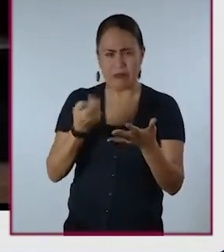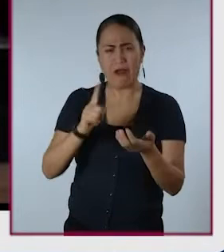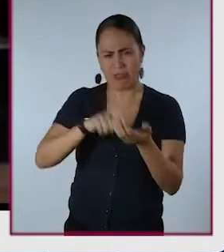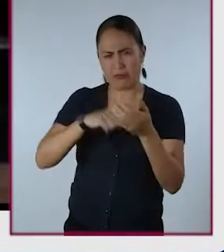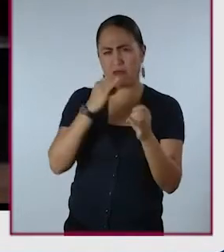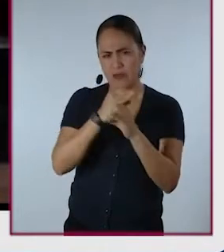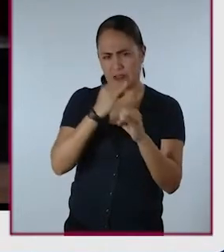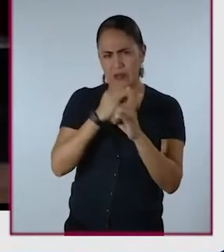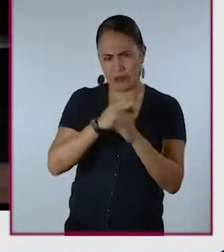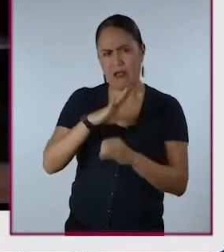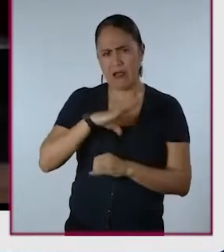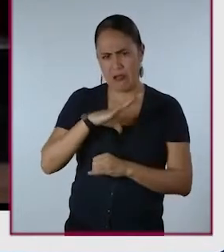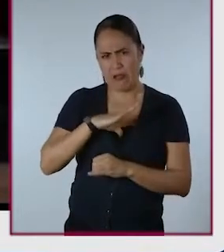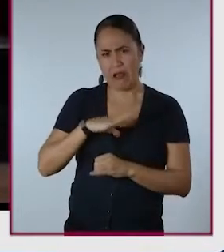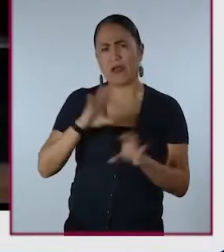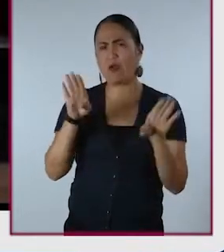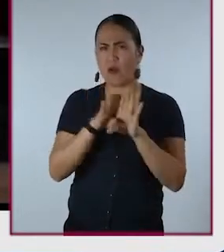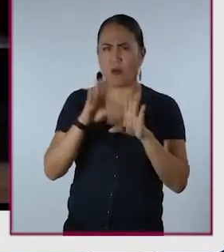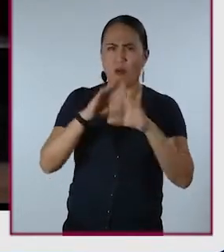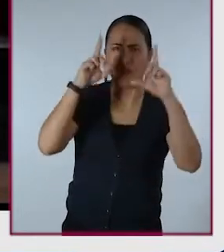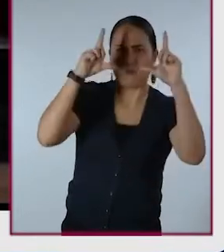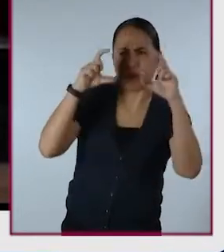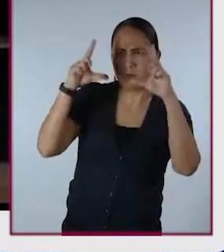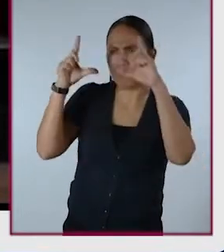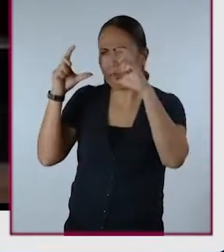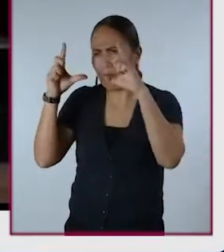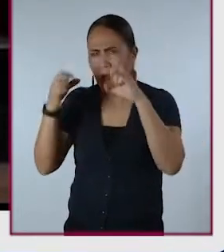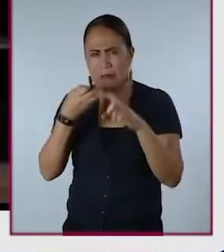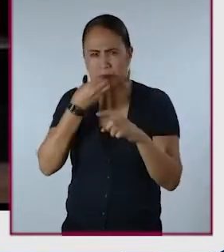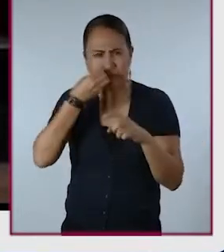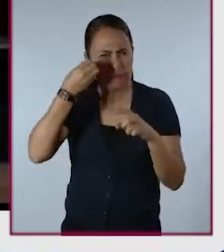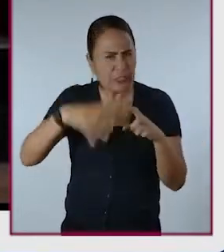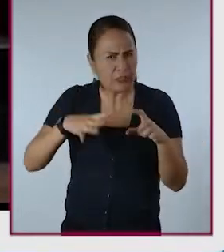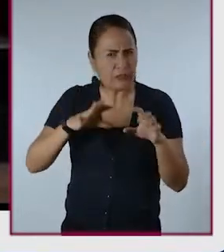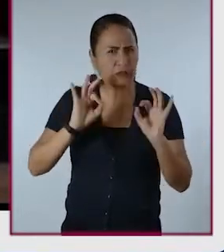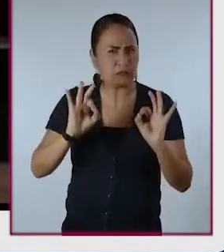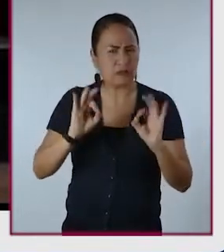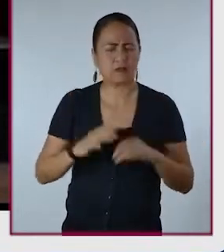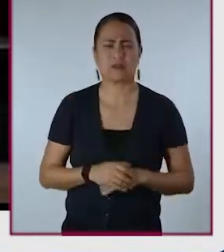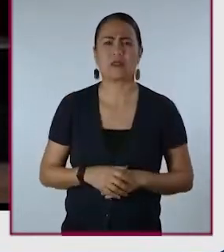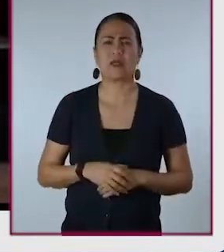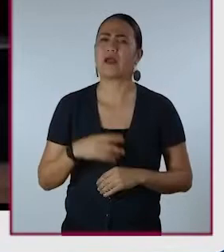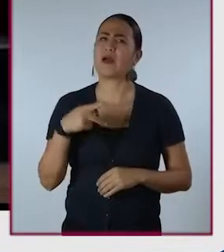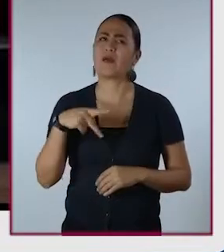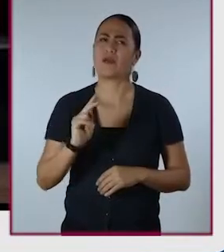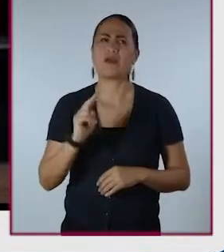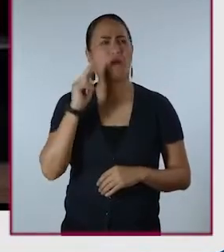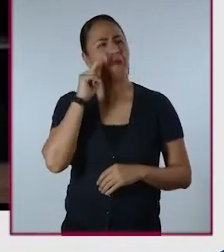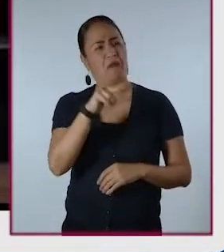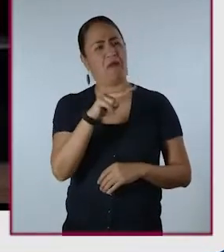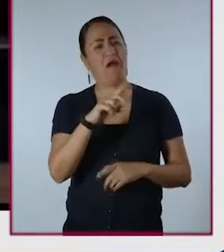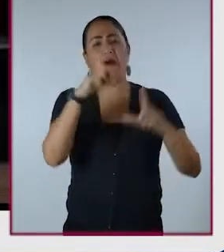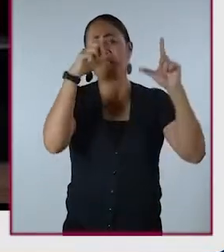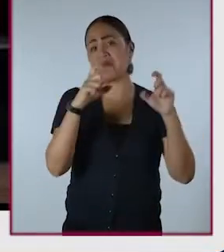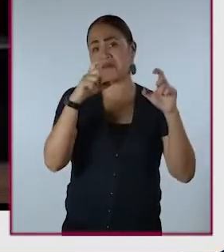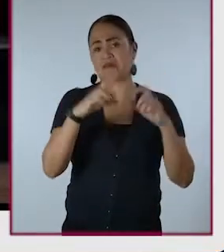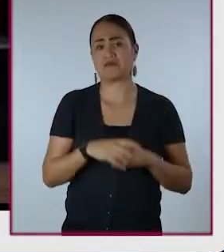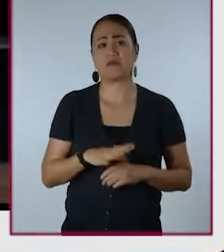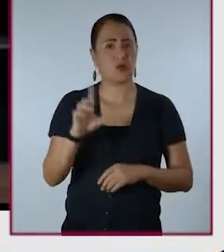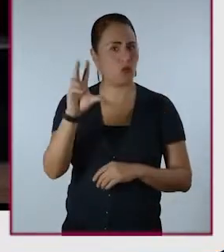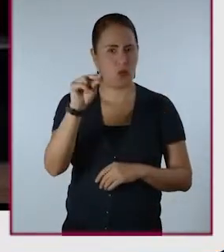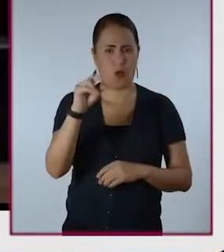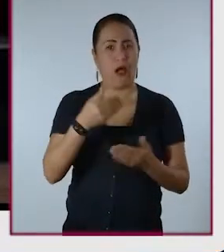internet, cómo hacer mejores fotos. Pero las fotos no se hacen por ver algo, se